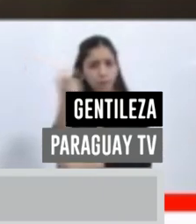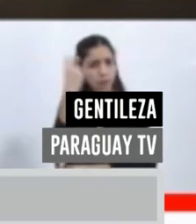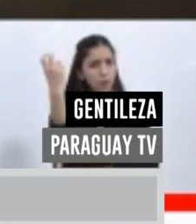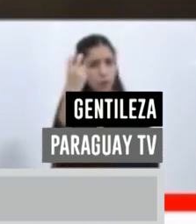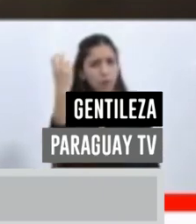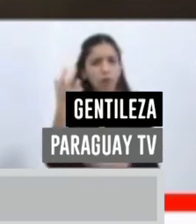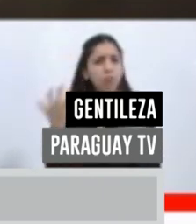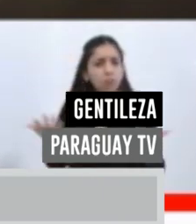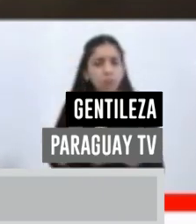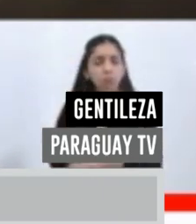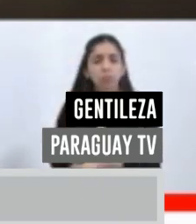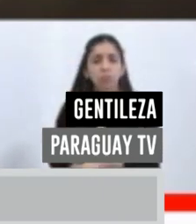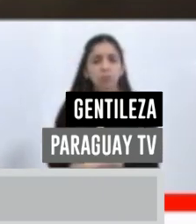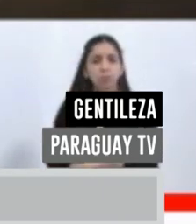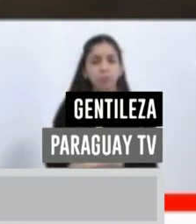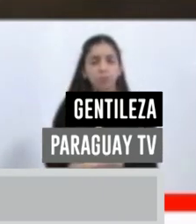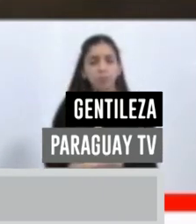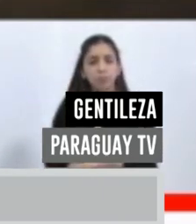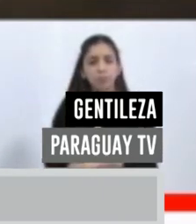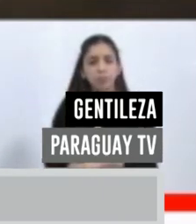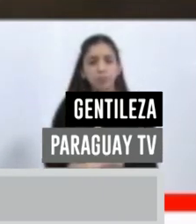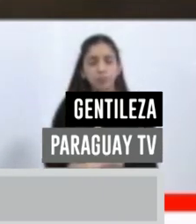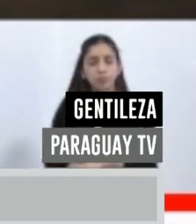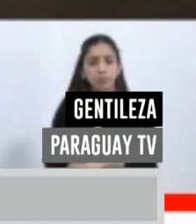en la unión de nuestro pueblo